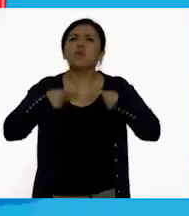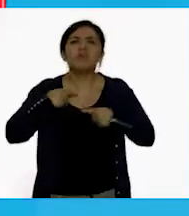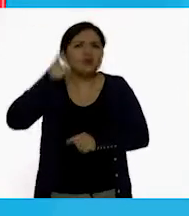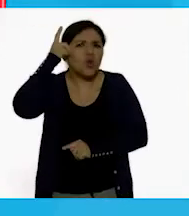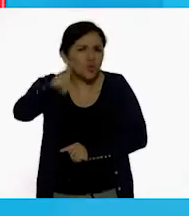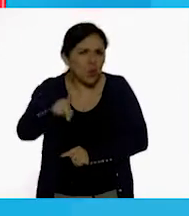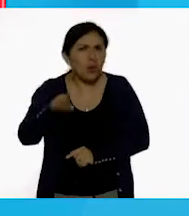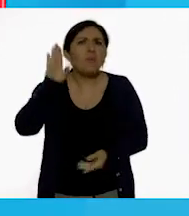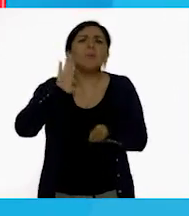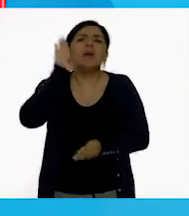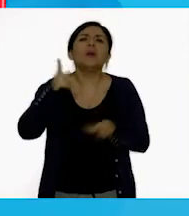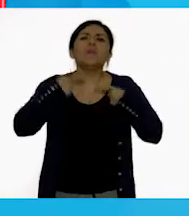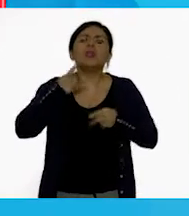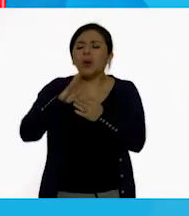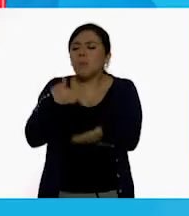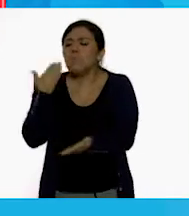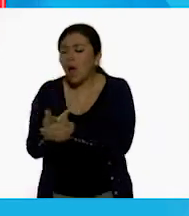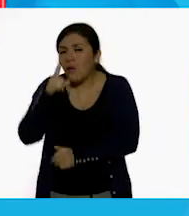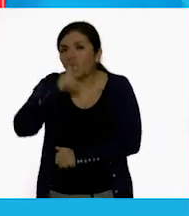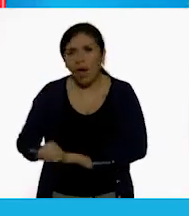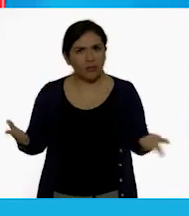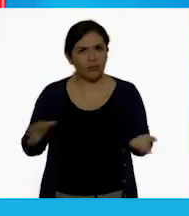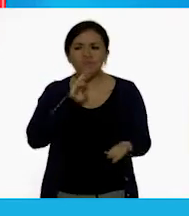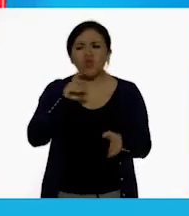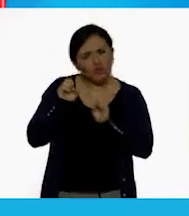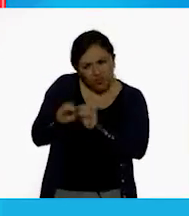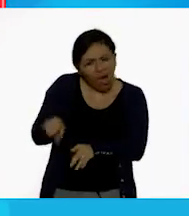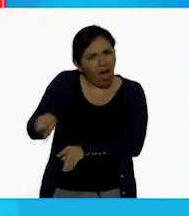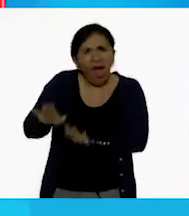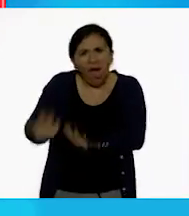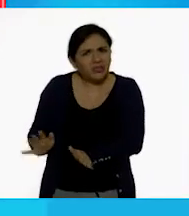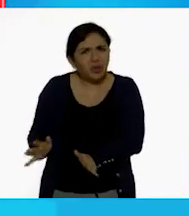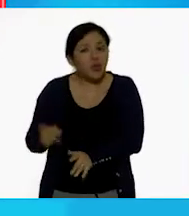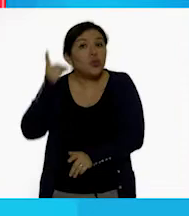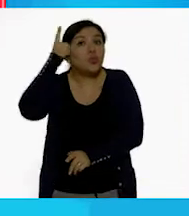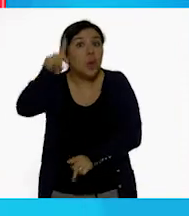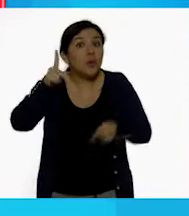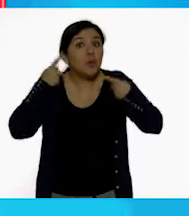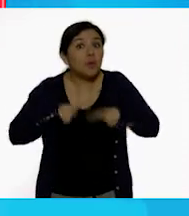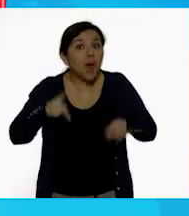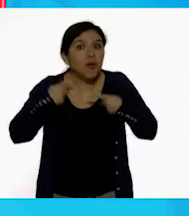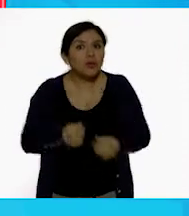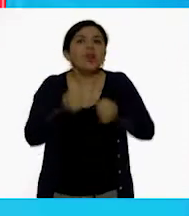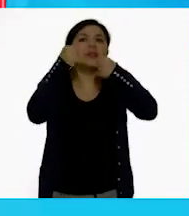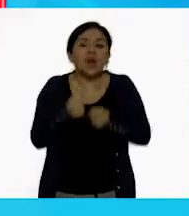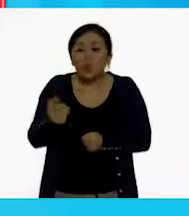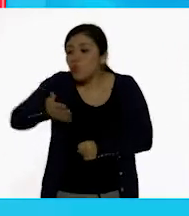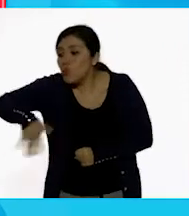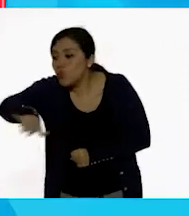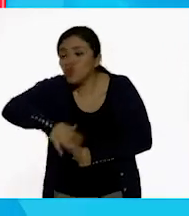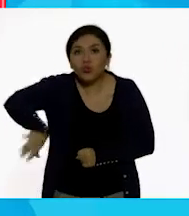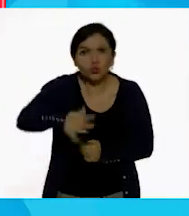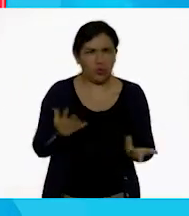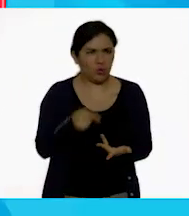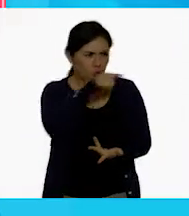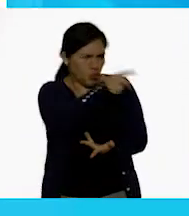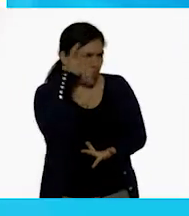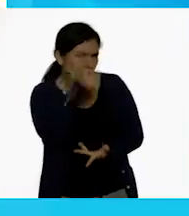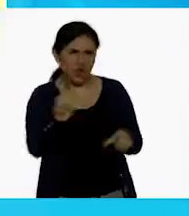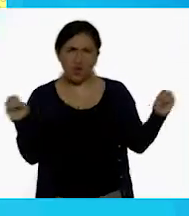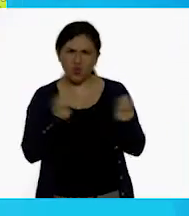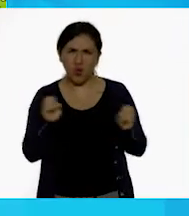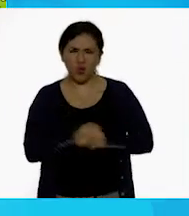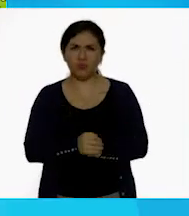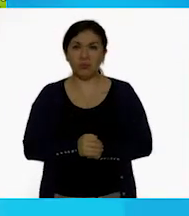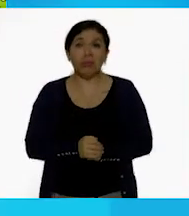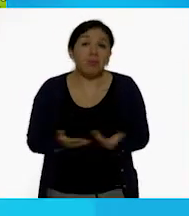Se la debe de haber caído. Mejor hay que dejarla ahí. Su dueño seguro regresa por ella. No es de ustedes. Si